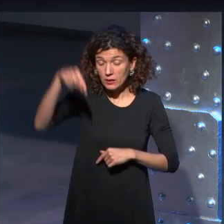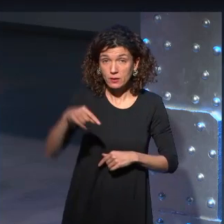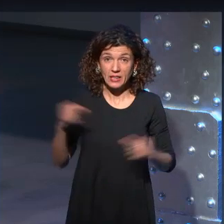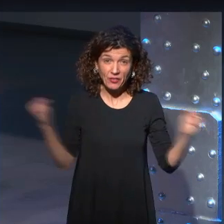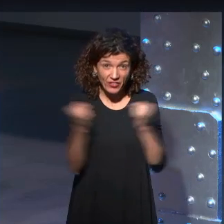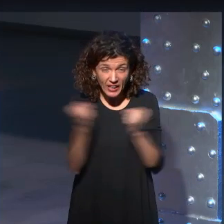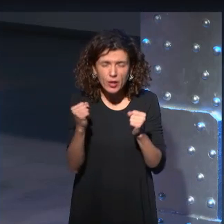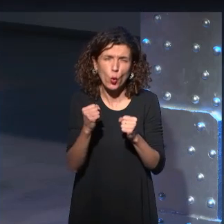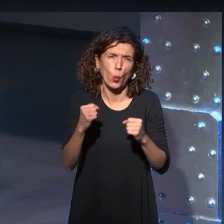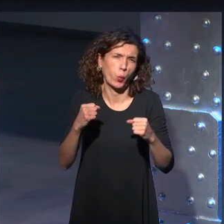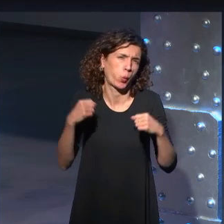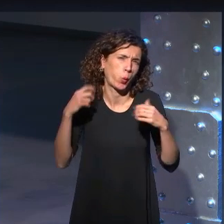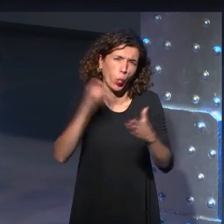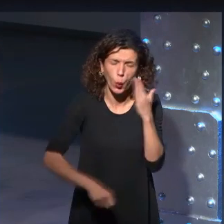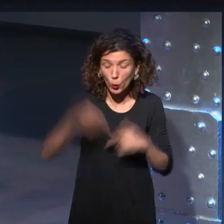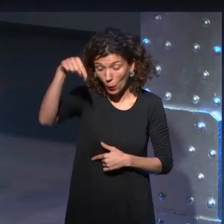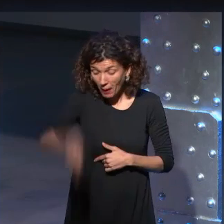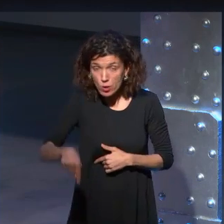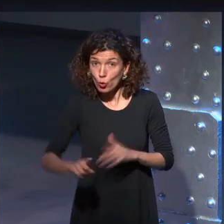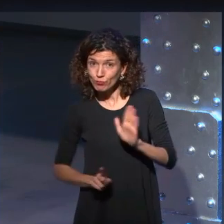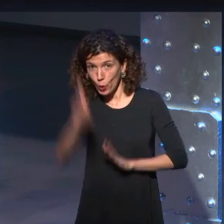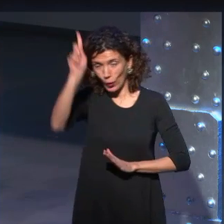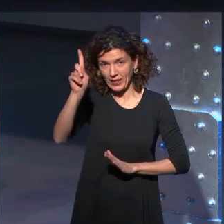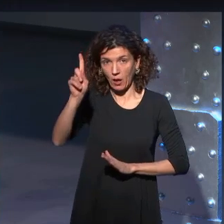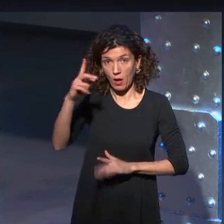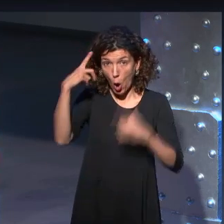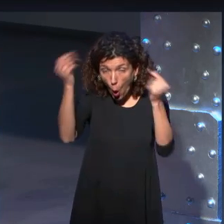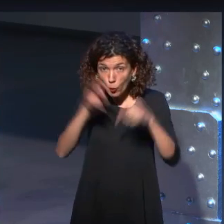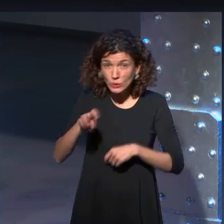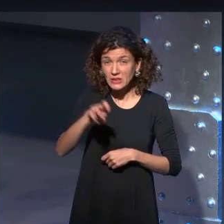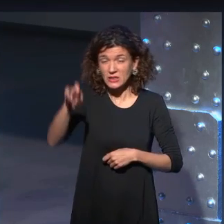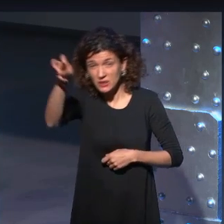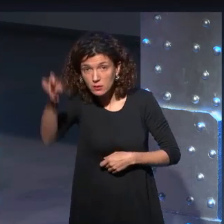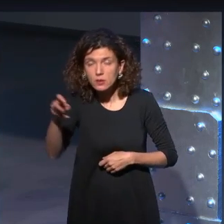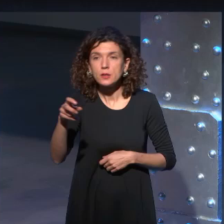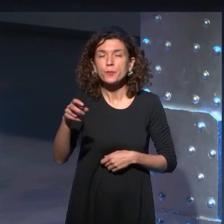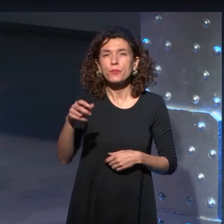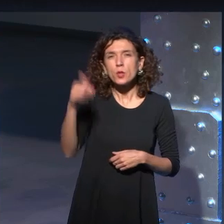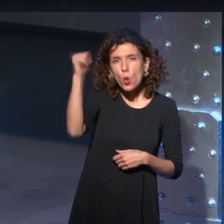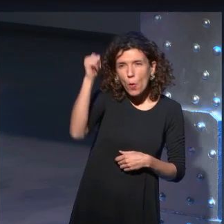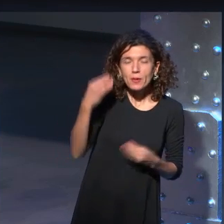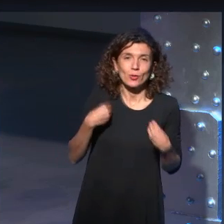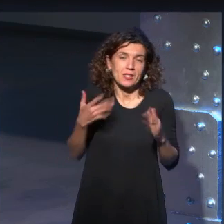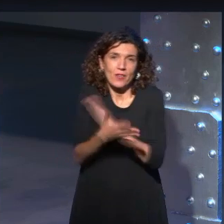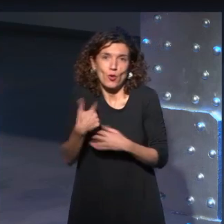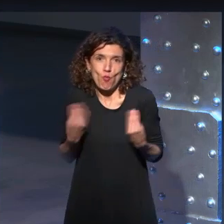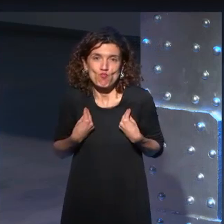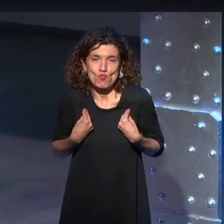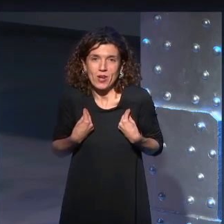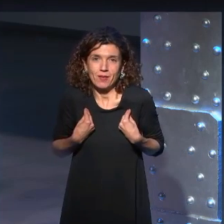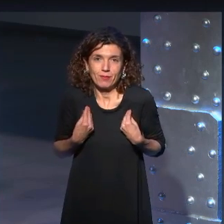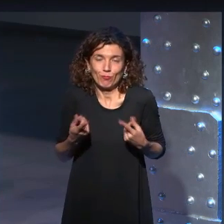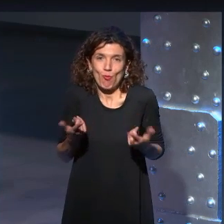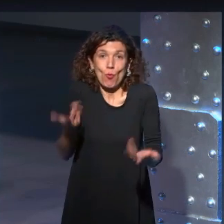invierno muy cruento, va más hacia el norte, hacia el norte. Y este tipo empieza a decir, probablemente ya estoy muerto y lo que